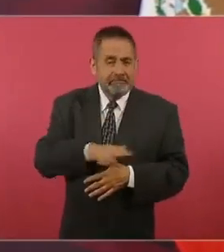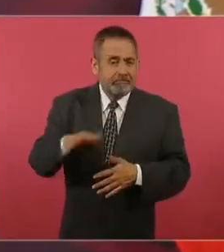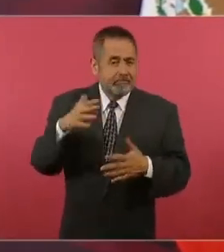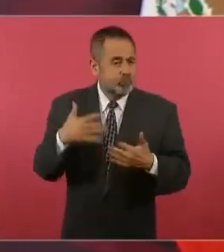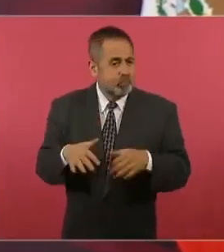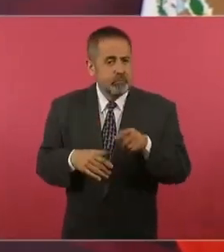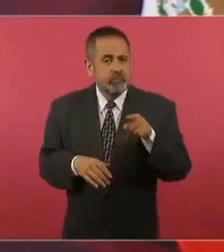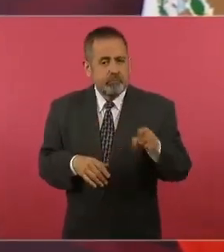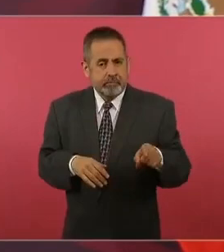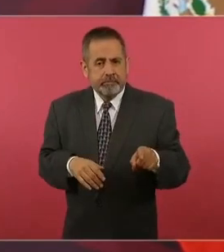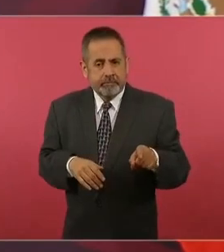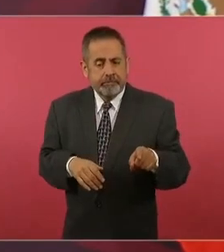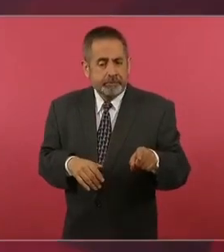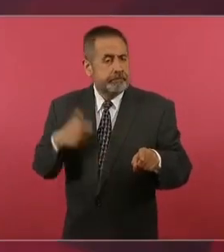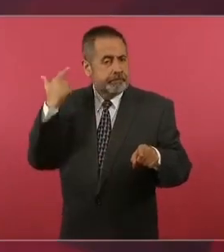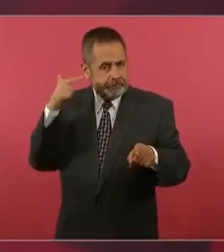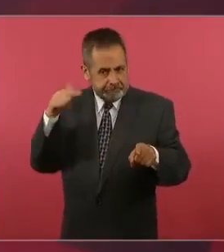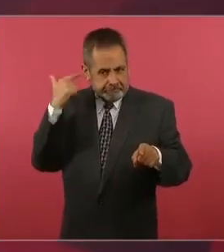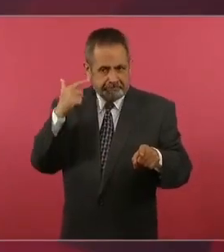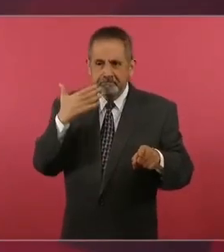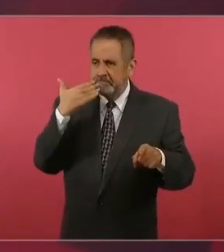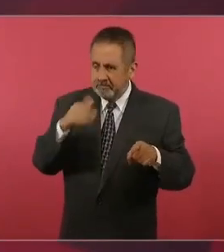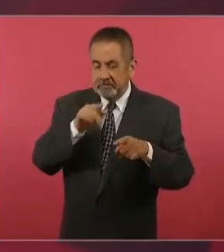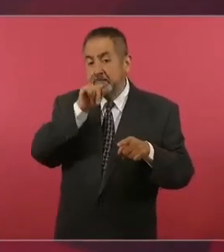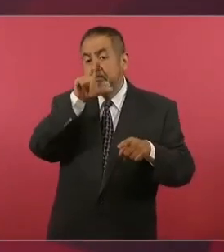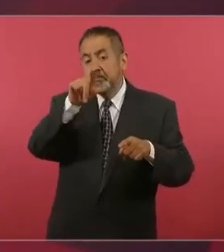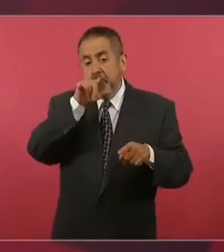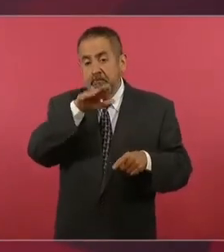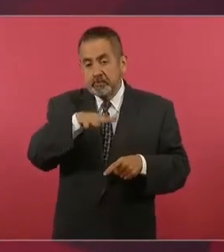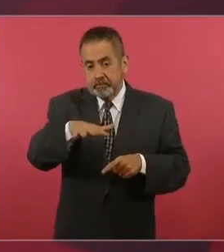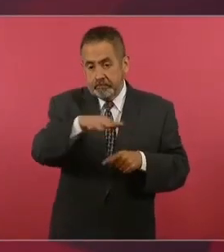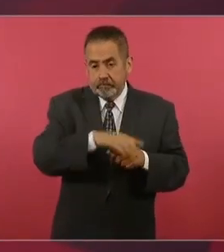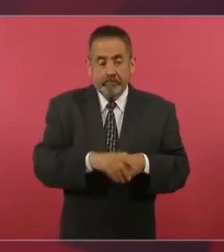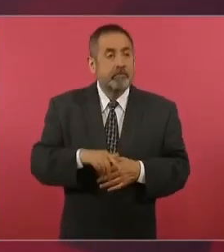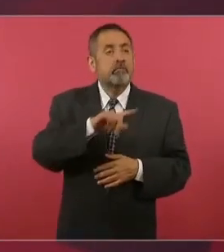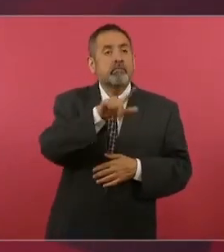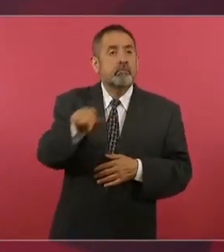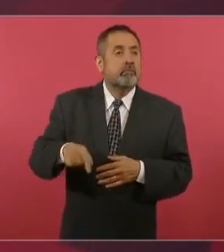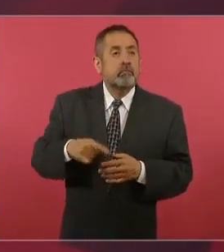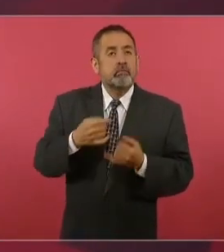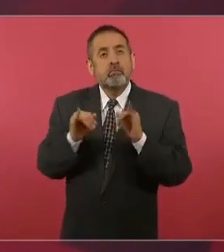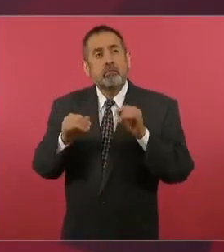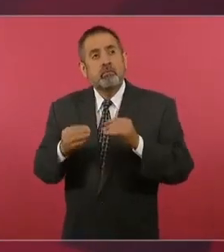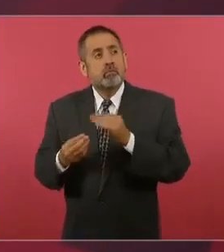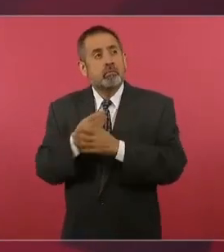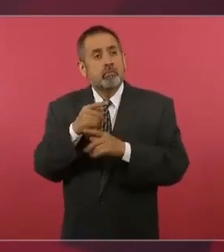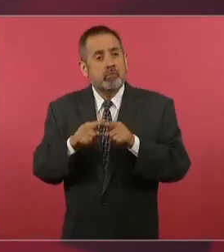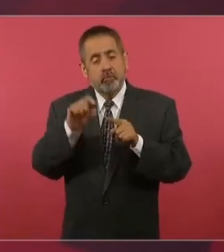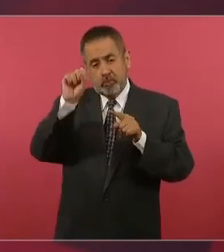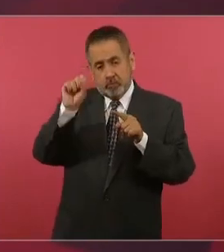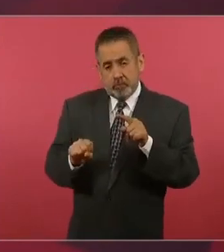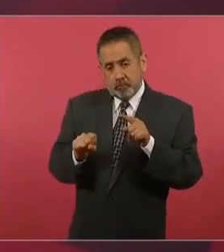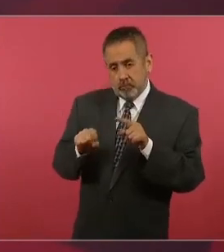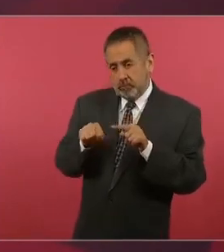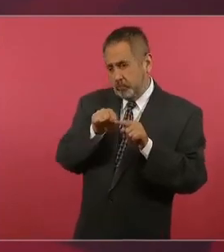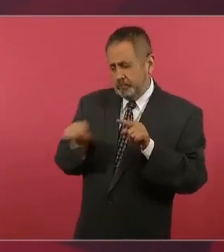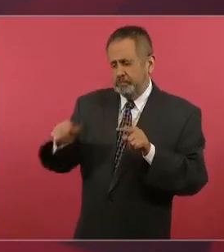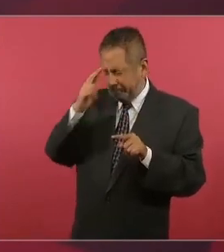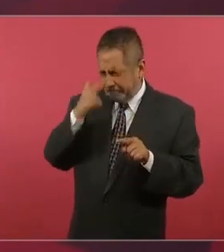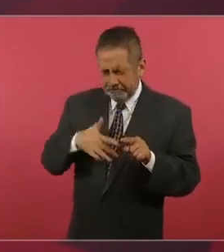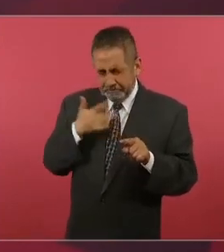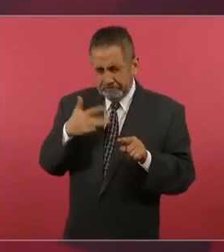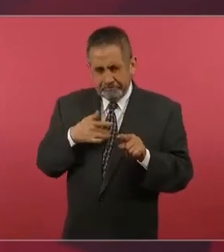en Guadalajara, en Jalisco. Luego, cuando se inaugura el tren del sureste, de los que me